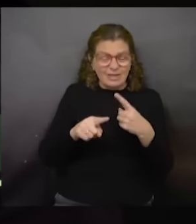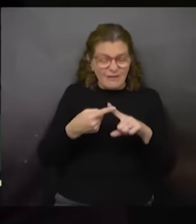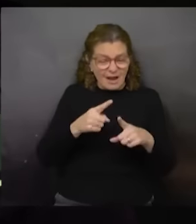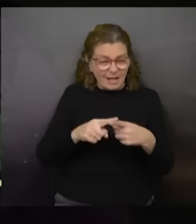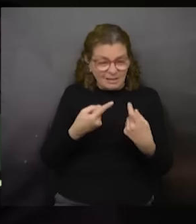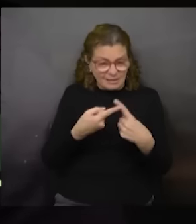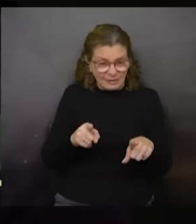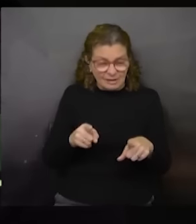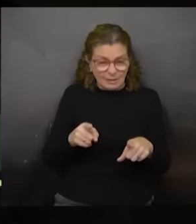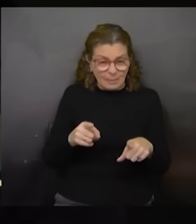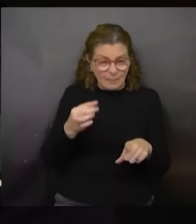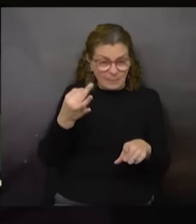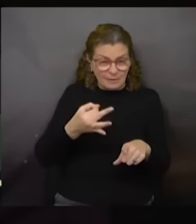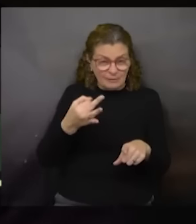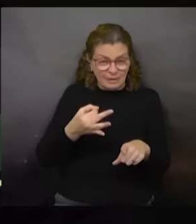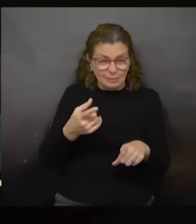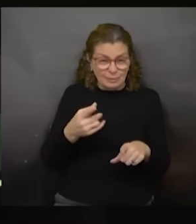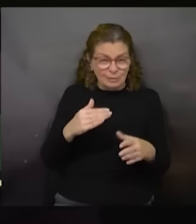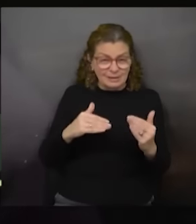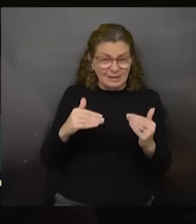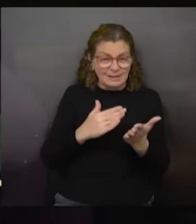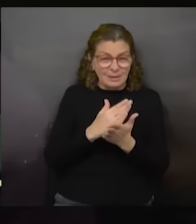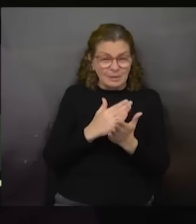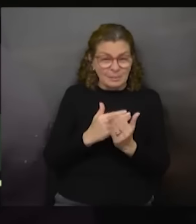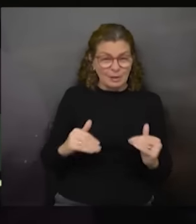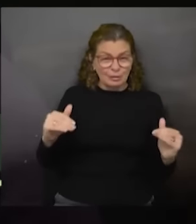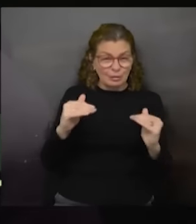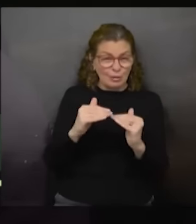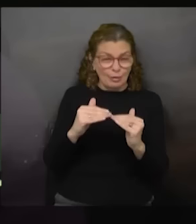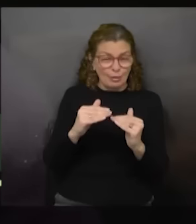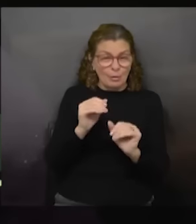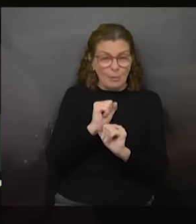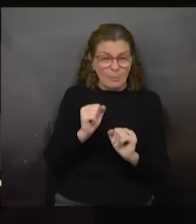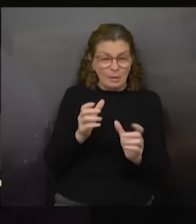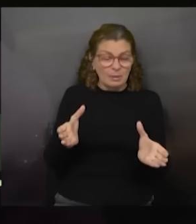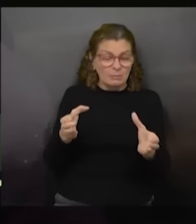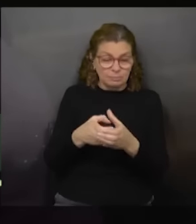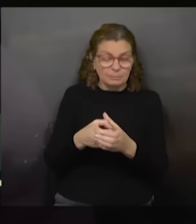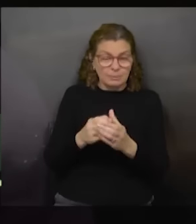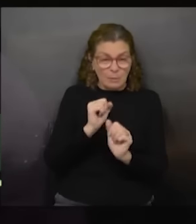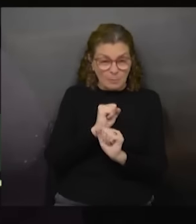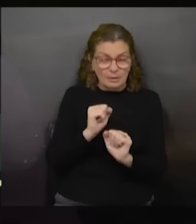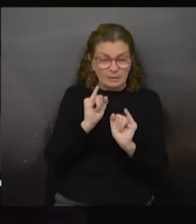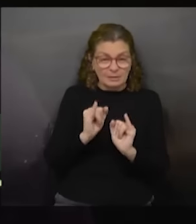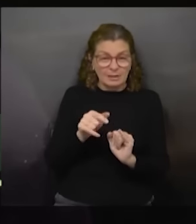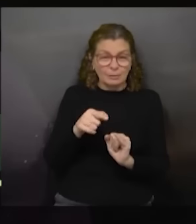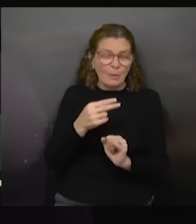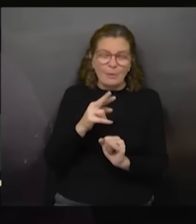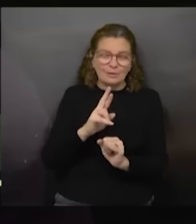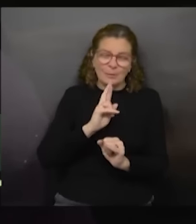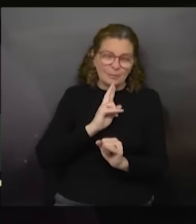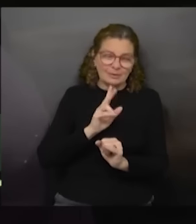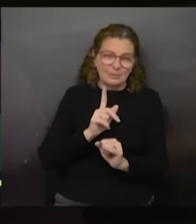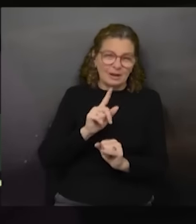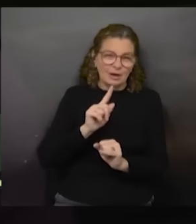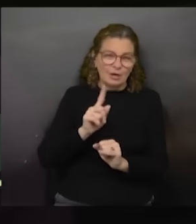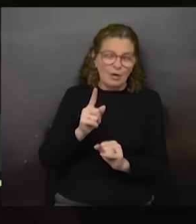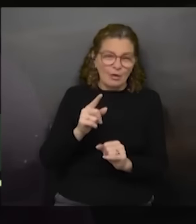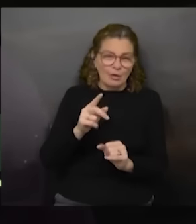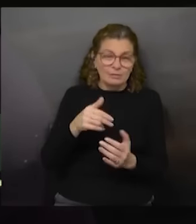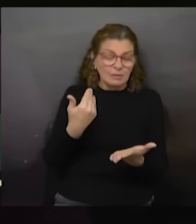como perfectamente pueden haber porque no siempre estamos de acuerdo en todos los temas se puede sesionar de forma extraordinaria eso no es excusa para que no sea tratado la